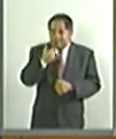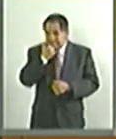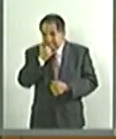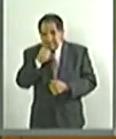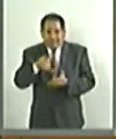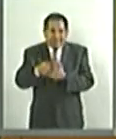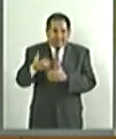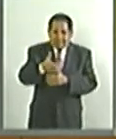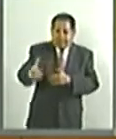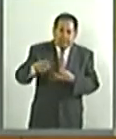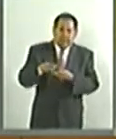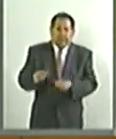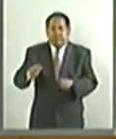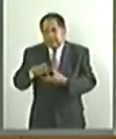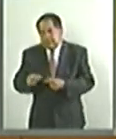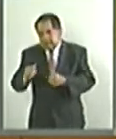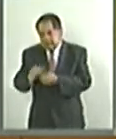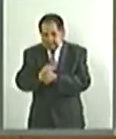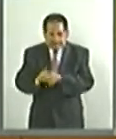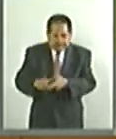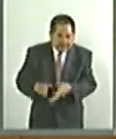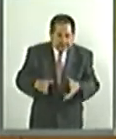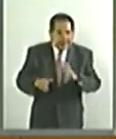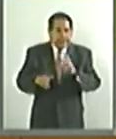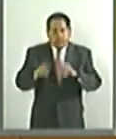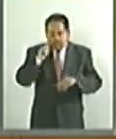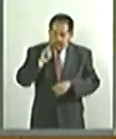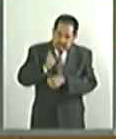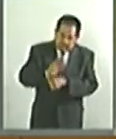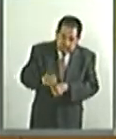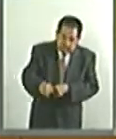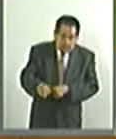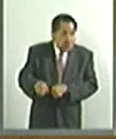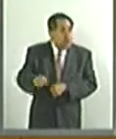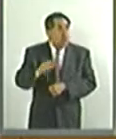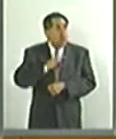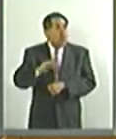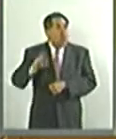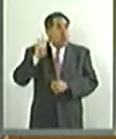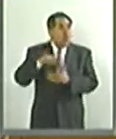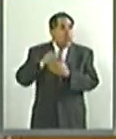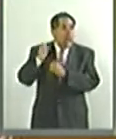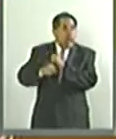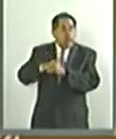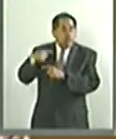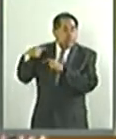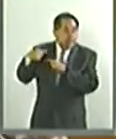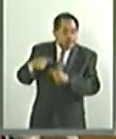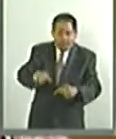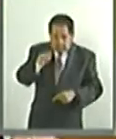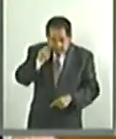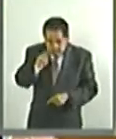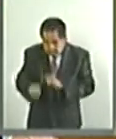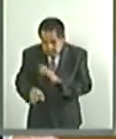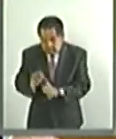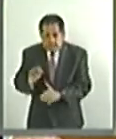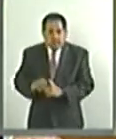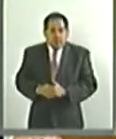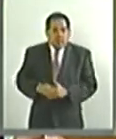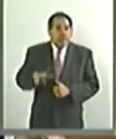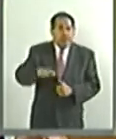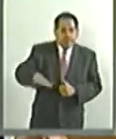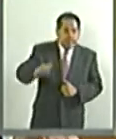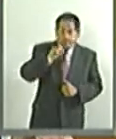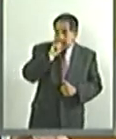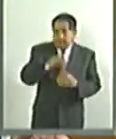la agricultura, realizada en esta zona desde hace más de 4.000 años. Este geoparque, ya también se